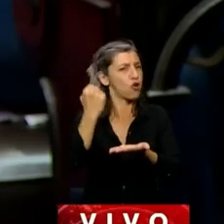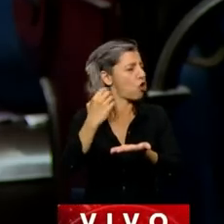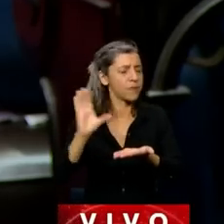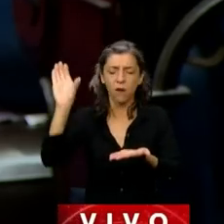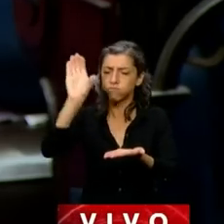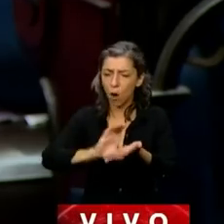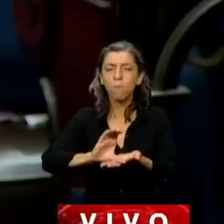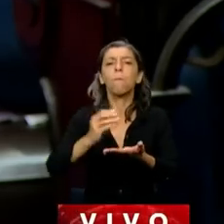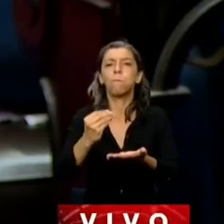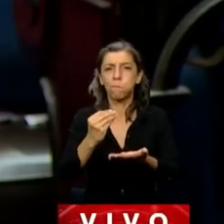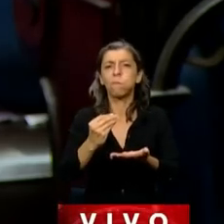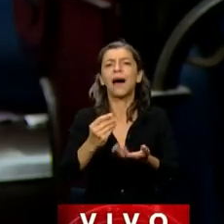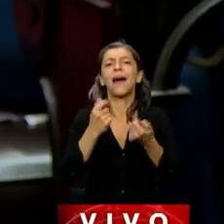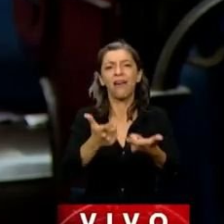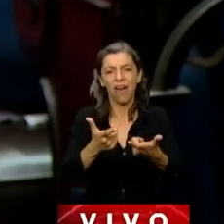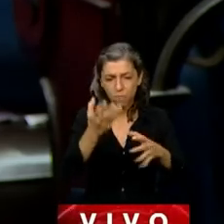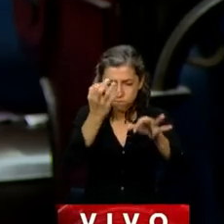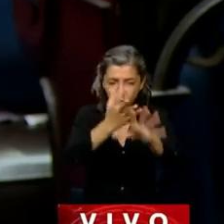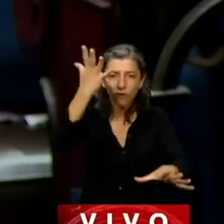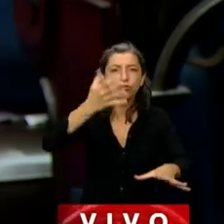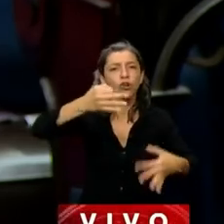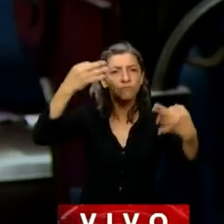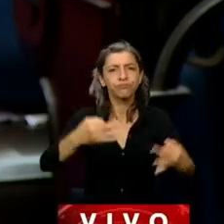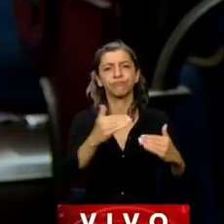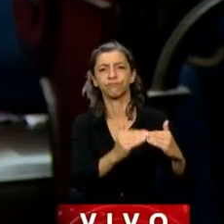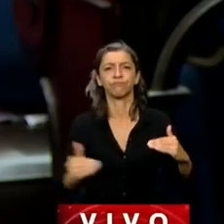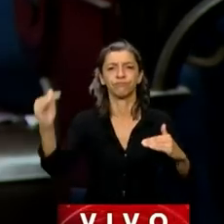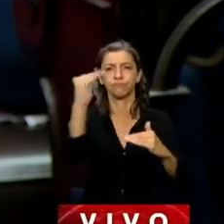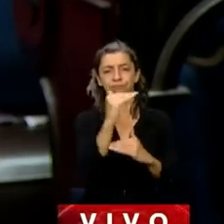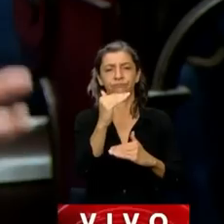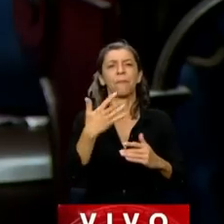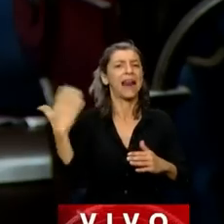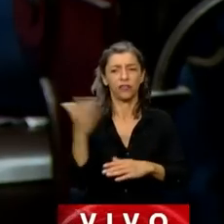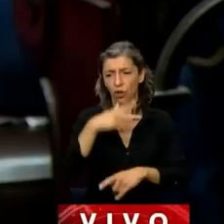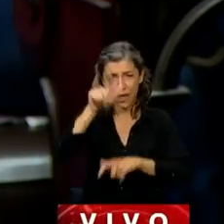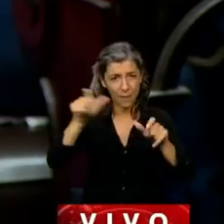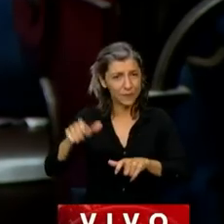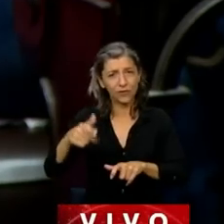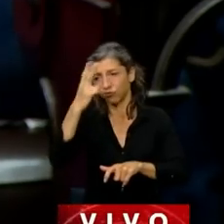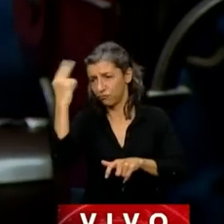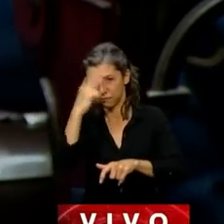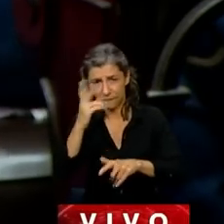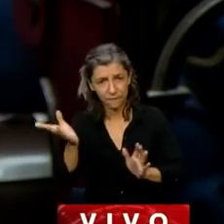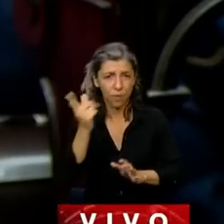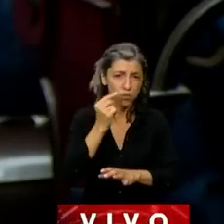para jerarquizar profesionalmente a enfermeros y enfermeras, sino a su vez con las